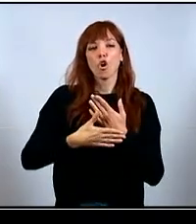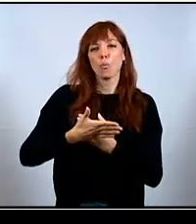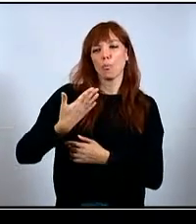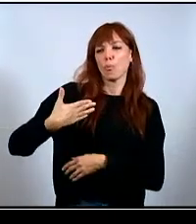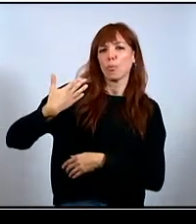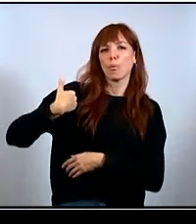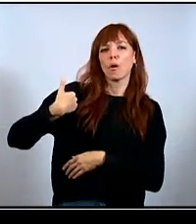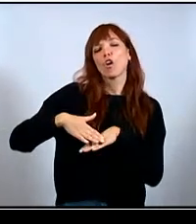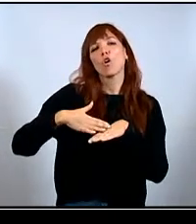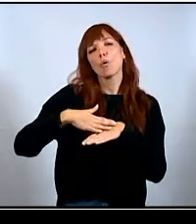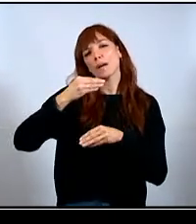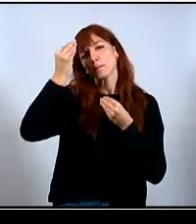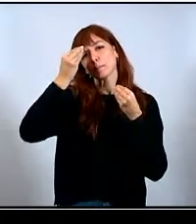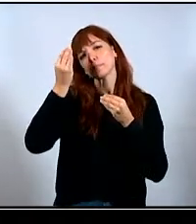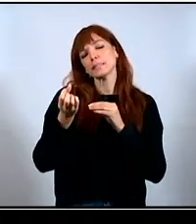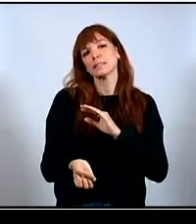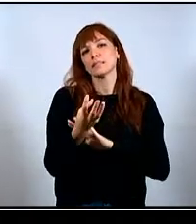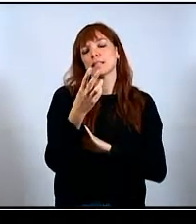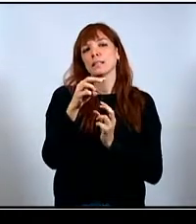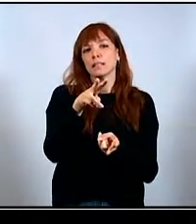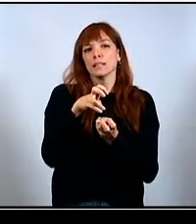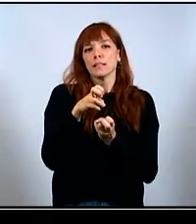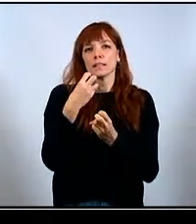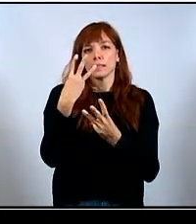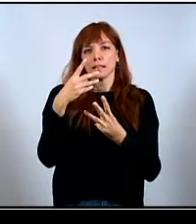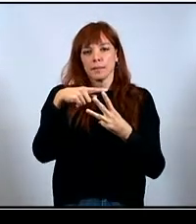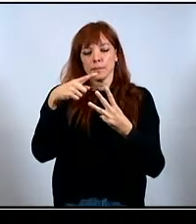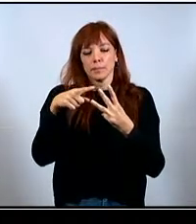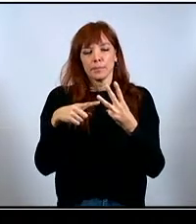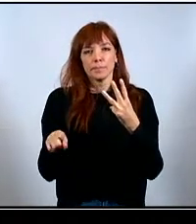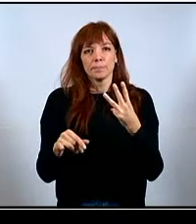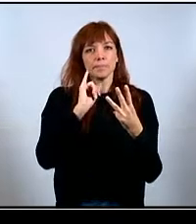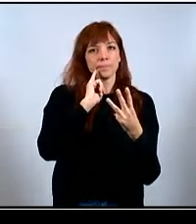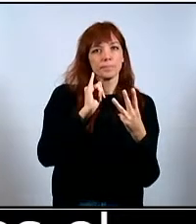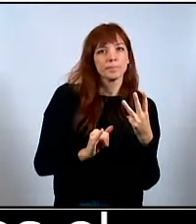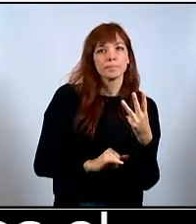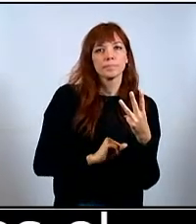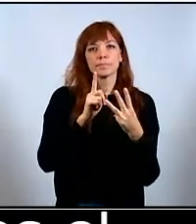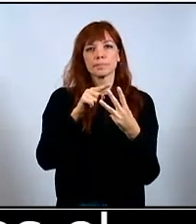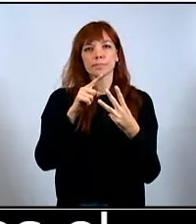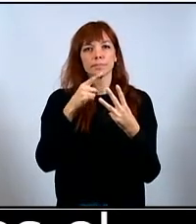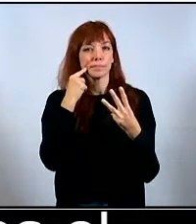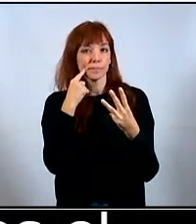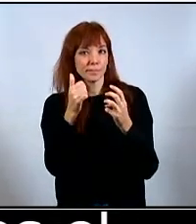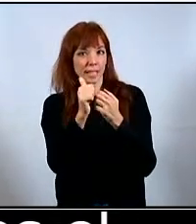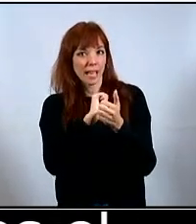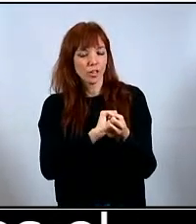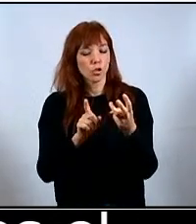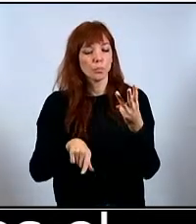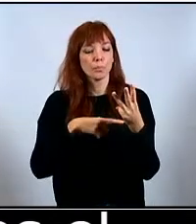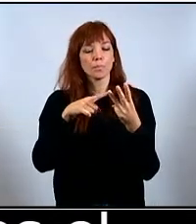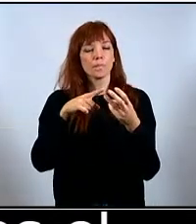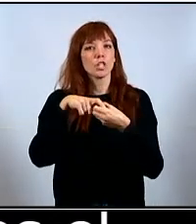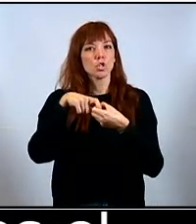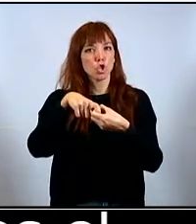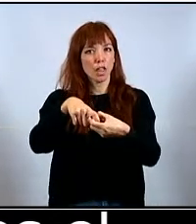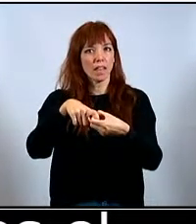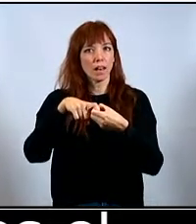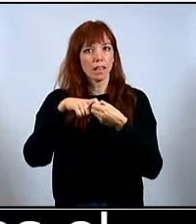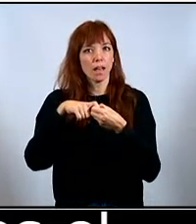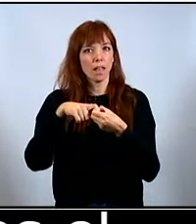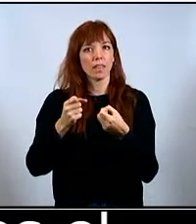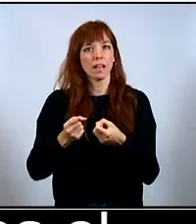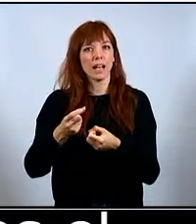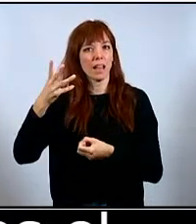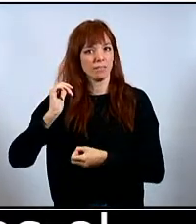crear otros 3 impuestos, que son el gravamen temporal energético, el de las entidades de crédito y el de la solidaridad de las grandes fortunas.